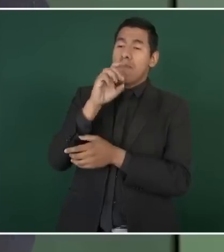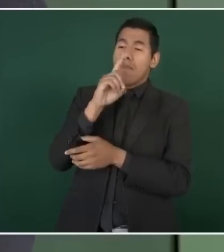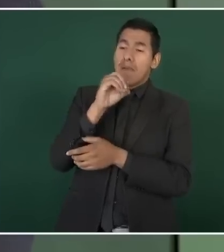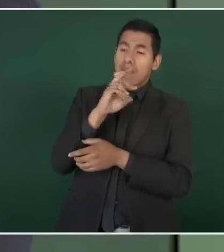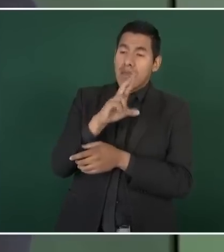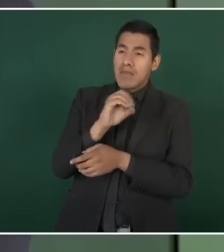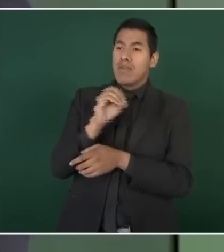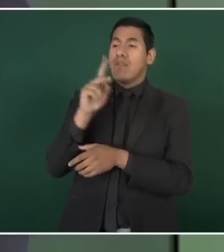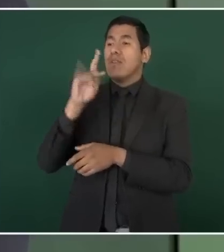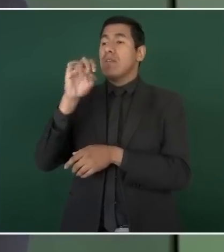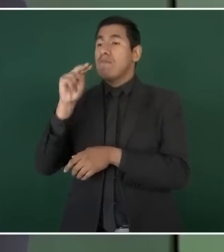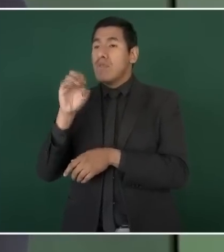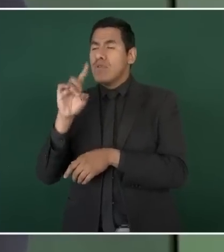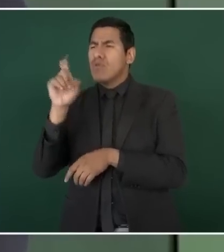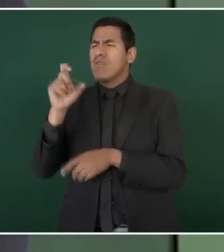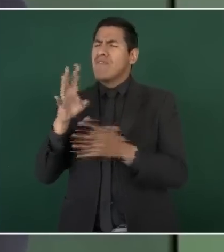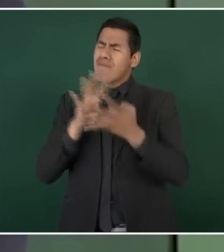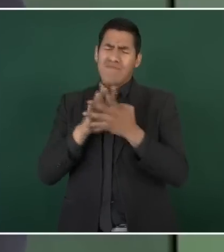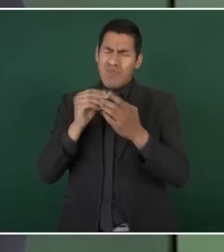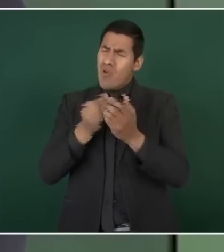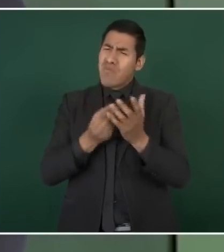el pueblo no lo va a permitir.